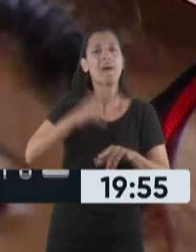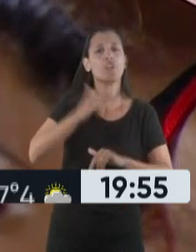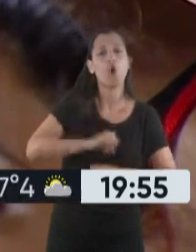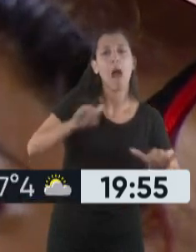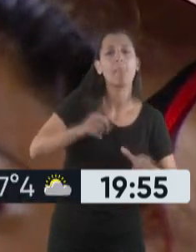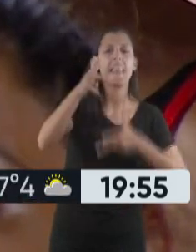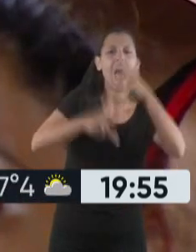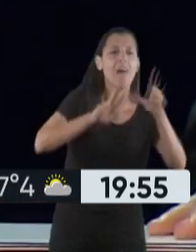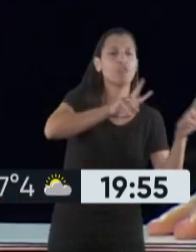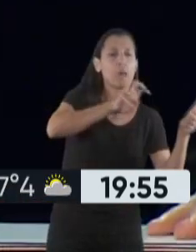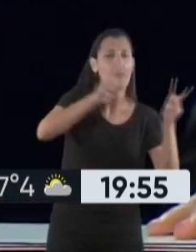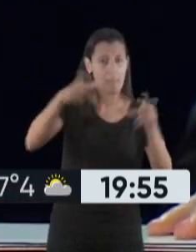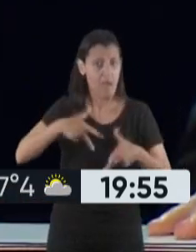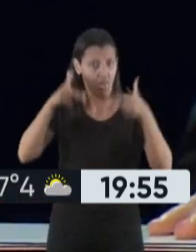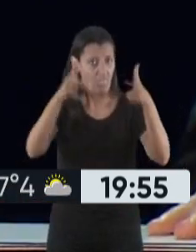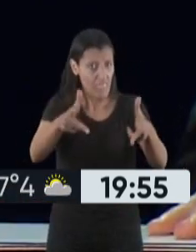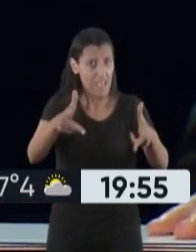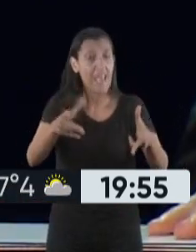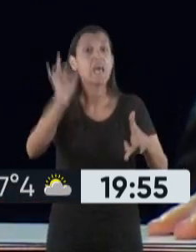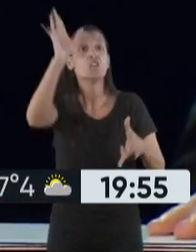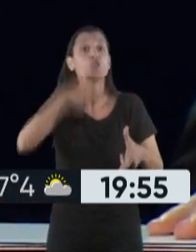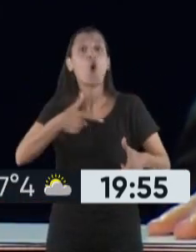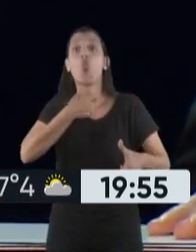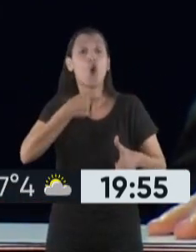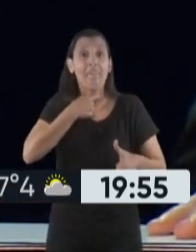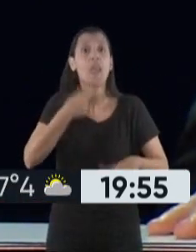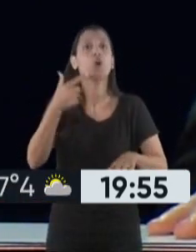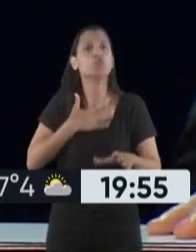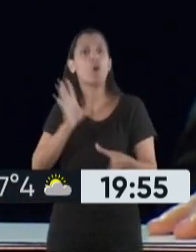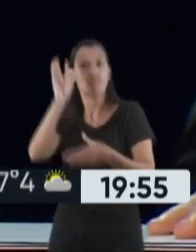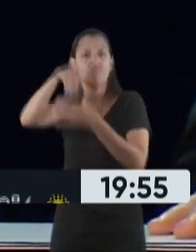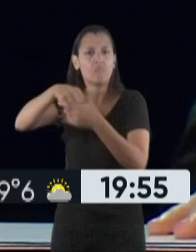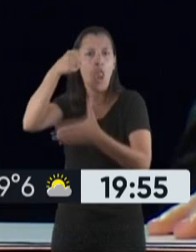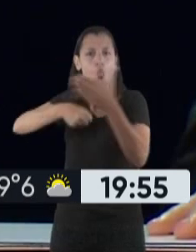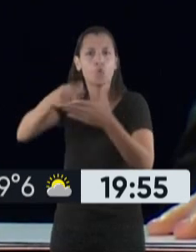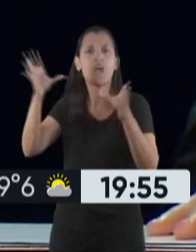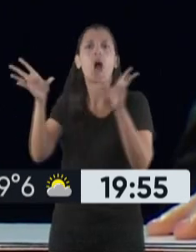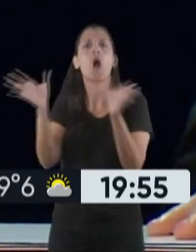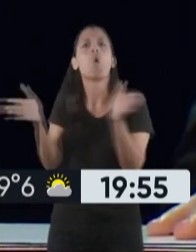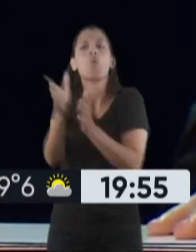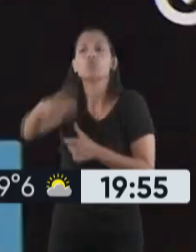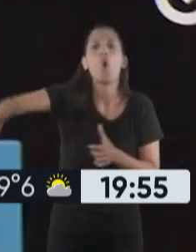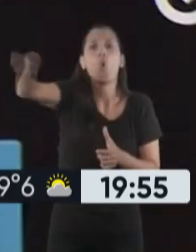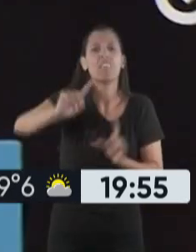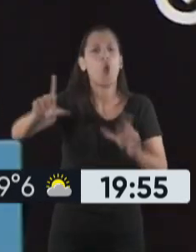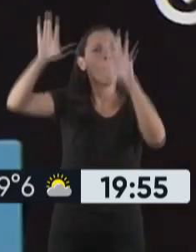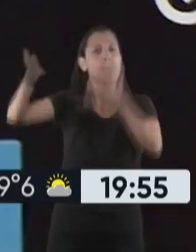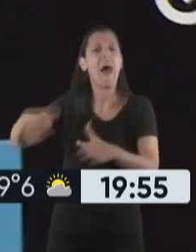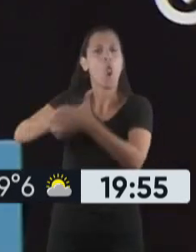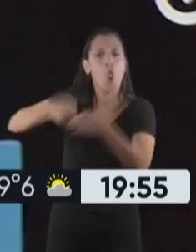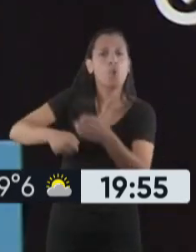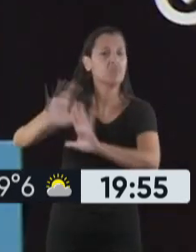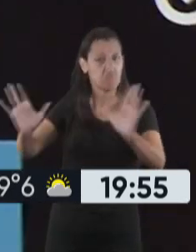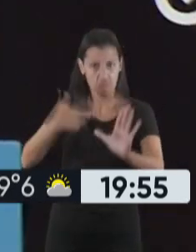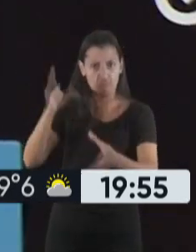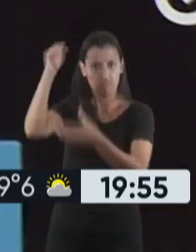de estos temas, decía, yo solo quiero que me dejen ponerme al frente de la marcha. No quiero que detengan ninguna marcha, déjenme poner al frente,